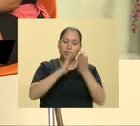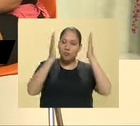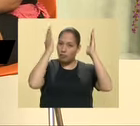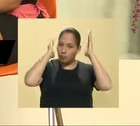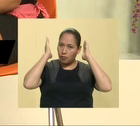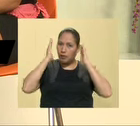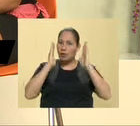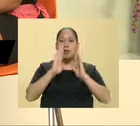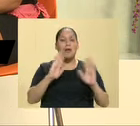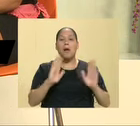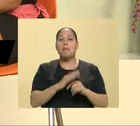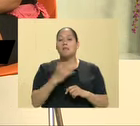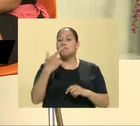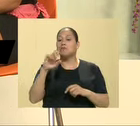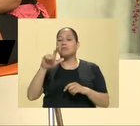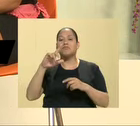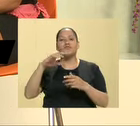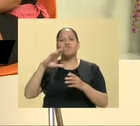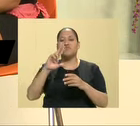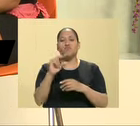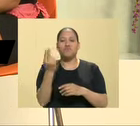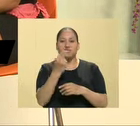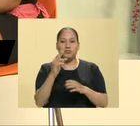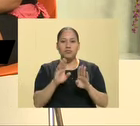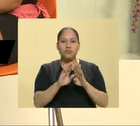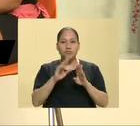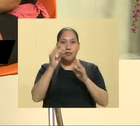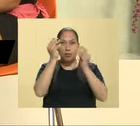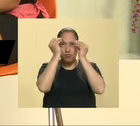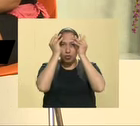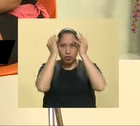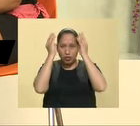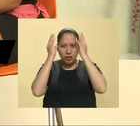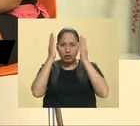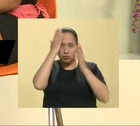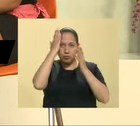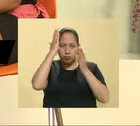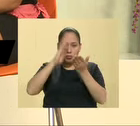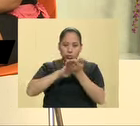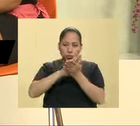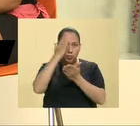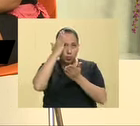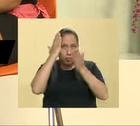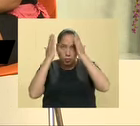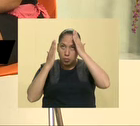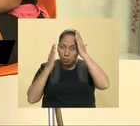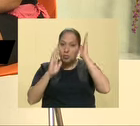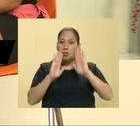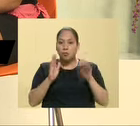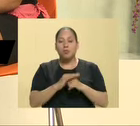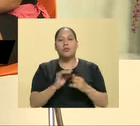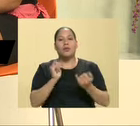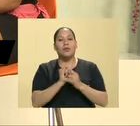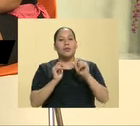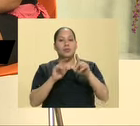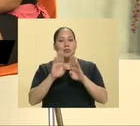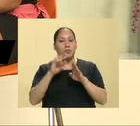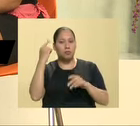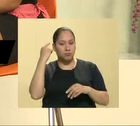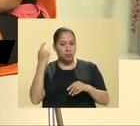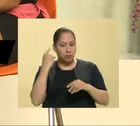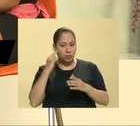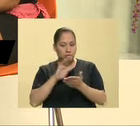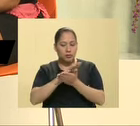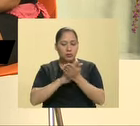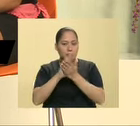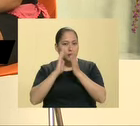producto que te quita los pequeños pelitos que quedan fuera. O si tienes el cabello, como te decía, rizado, también lo puedes